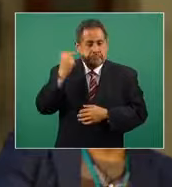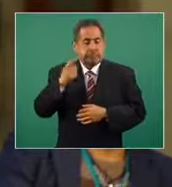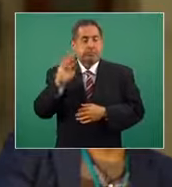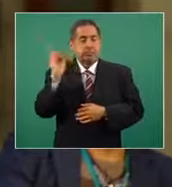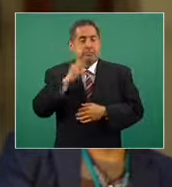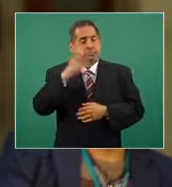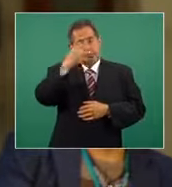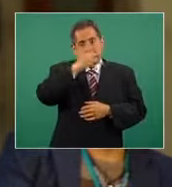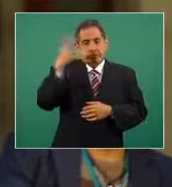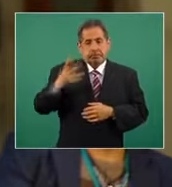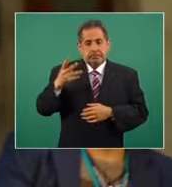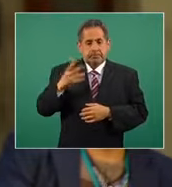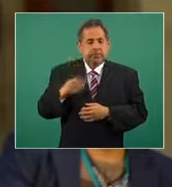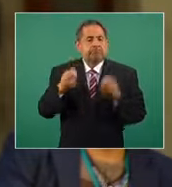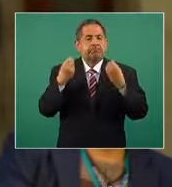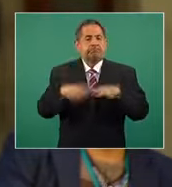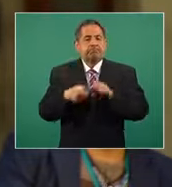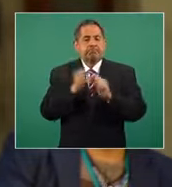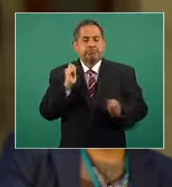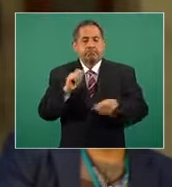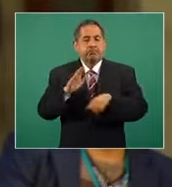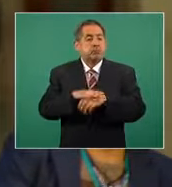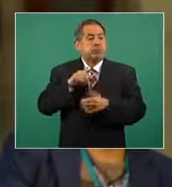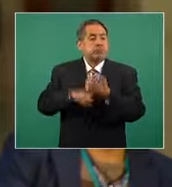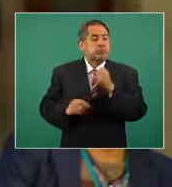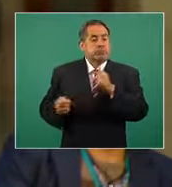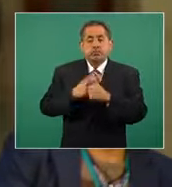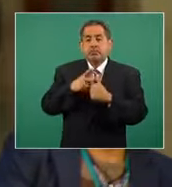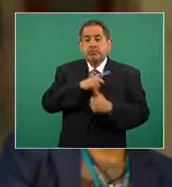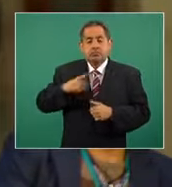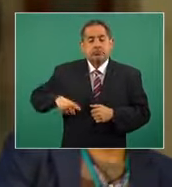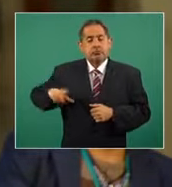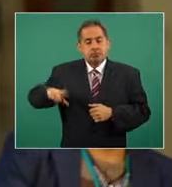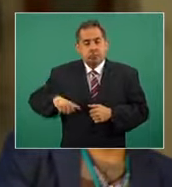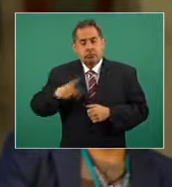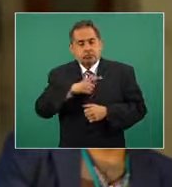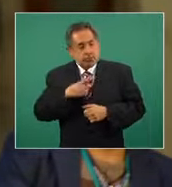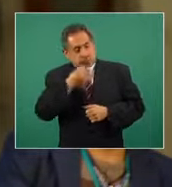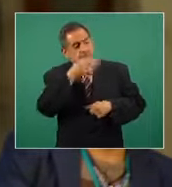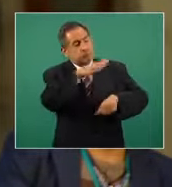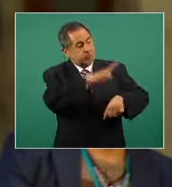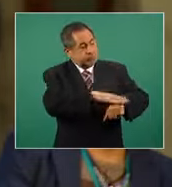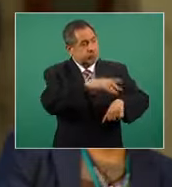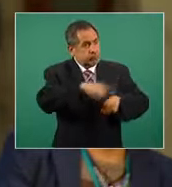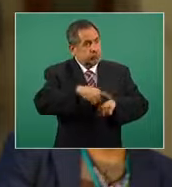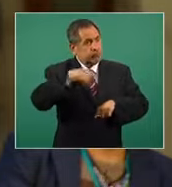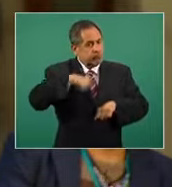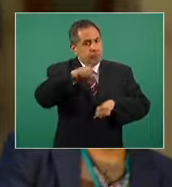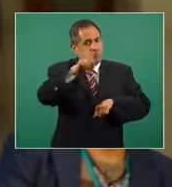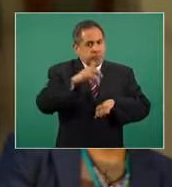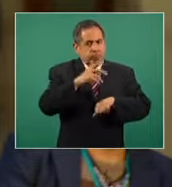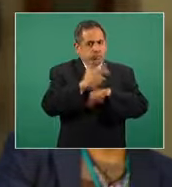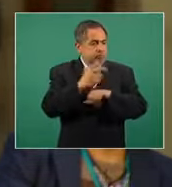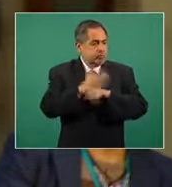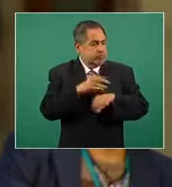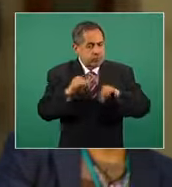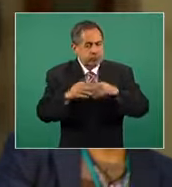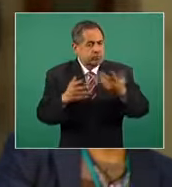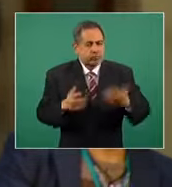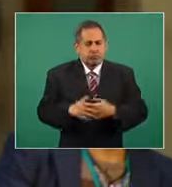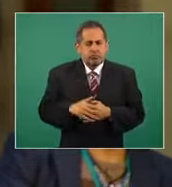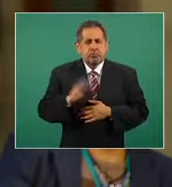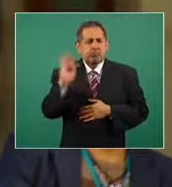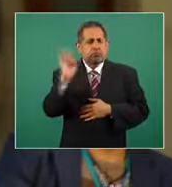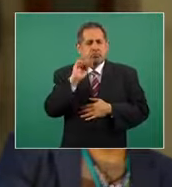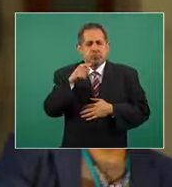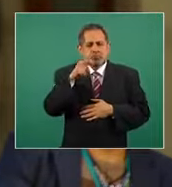perder su visa precisamente porque es una funcionaria pública y no dio razón de esta gira. ¿Usted, si fuera